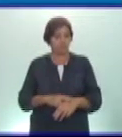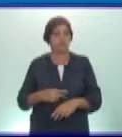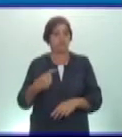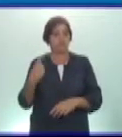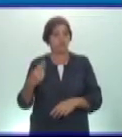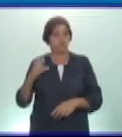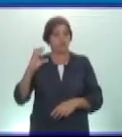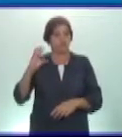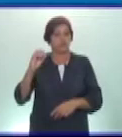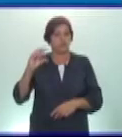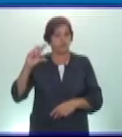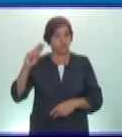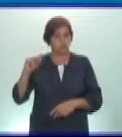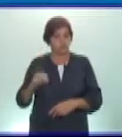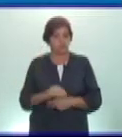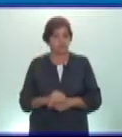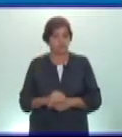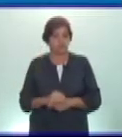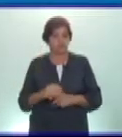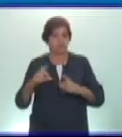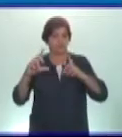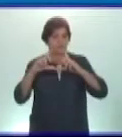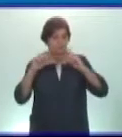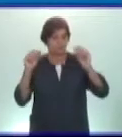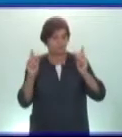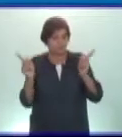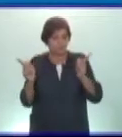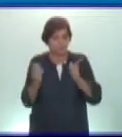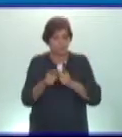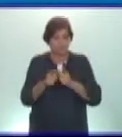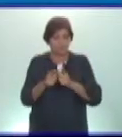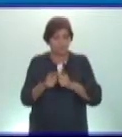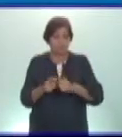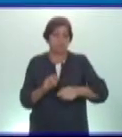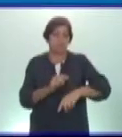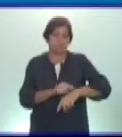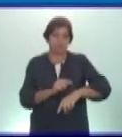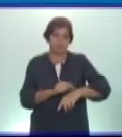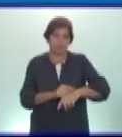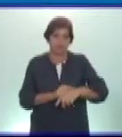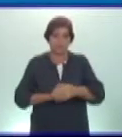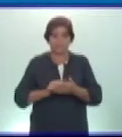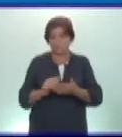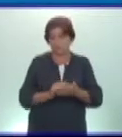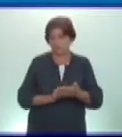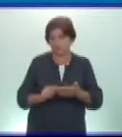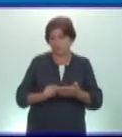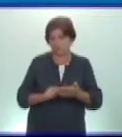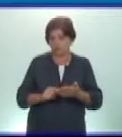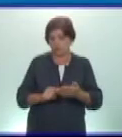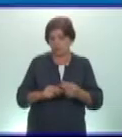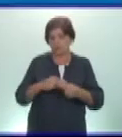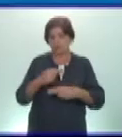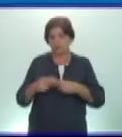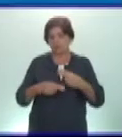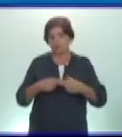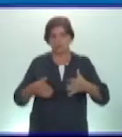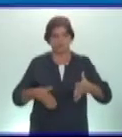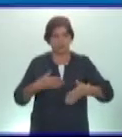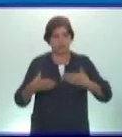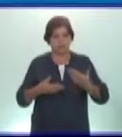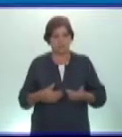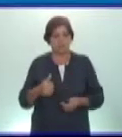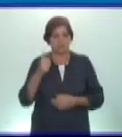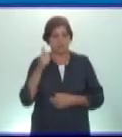encuentros anteriores. El texto es breve, por lo tanto, sé que les dará tiempo a escribir y que realizarán la actividad correctamente.